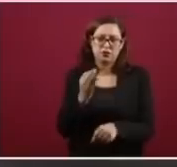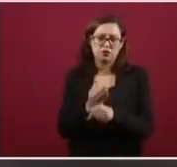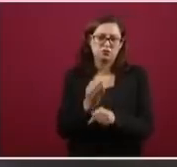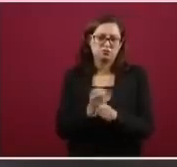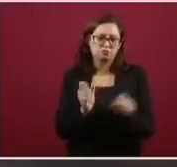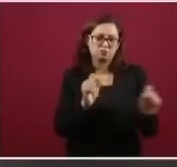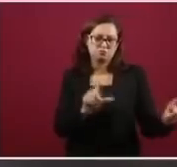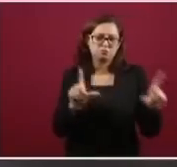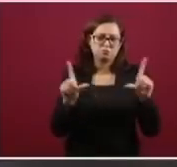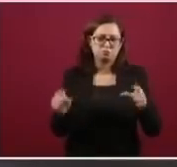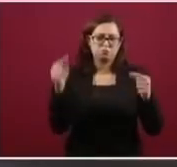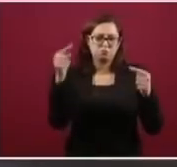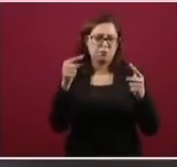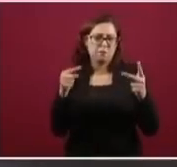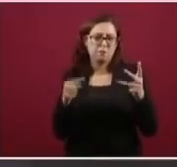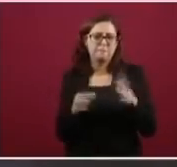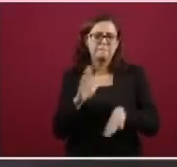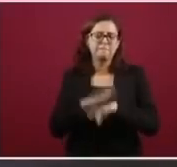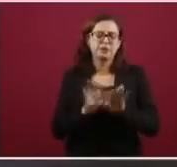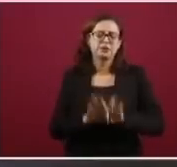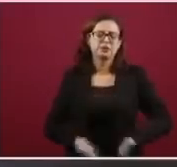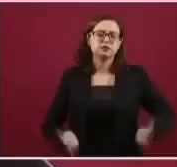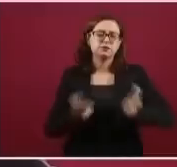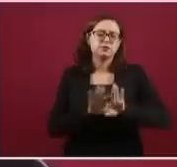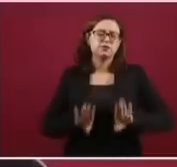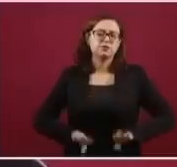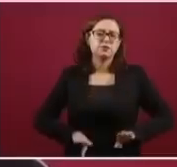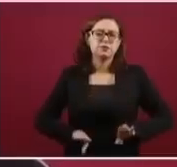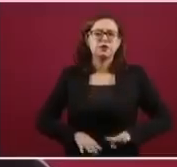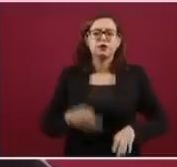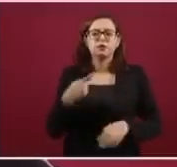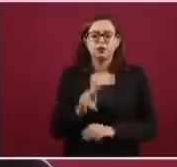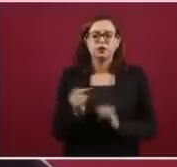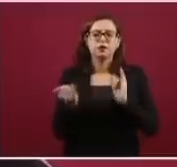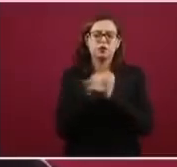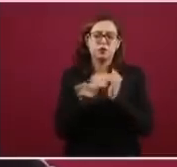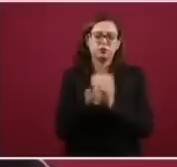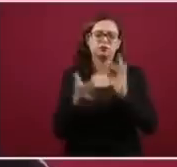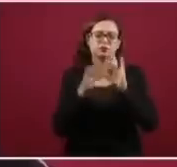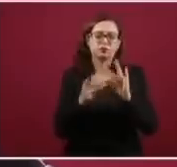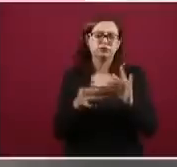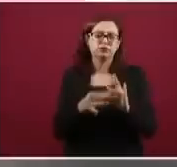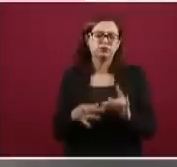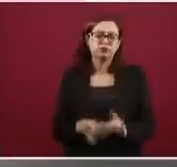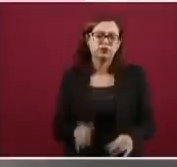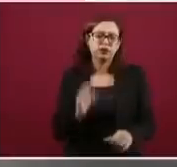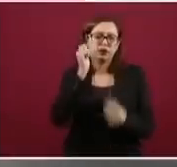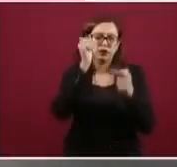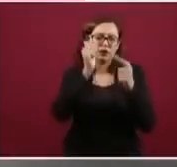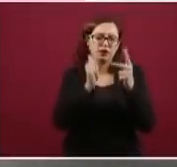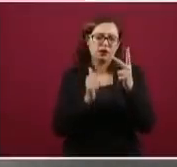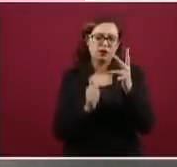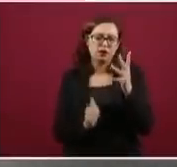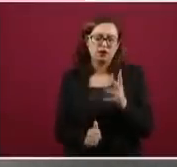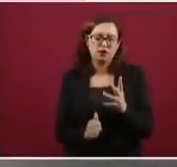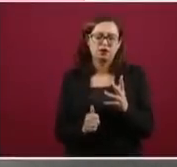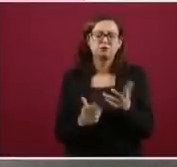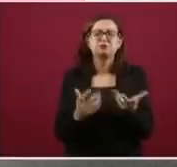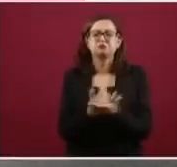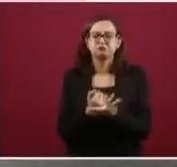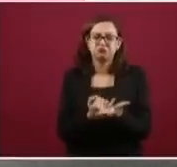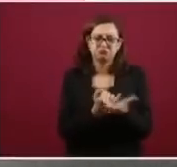cuáles son las características más importantes pero que también va desglosando como son los elementos que llevaron